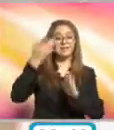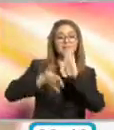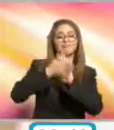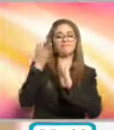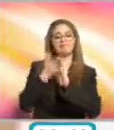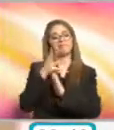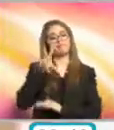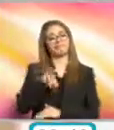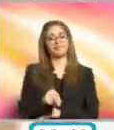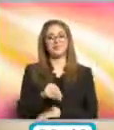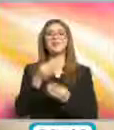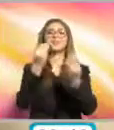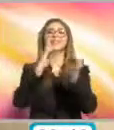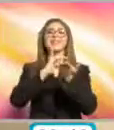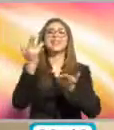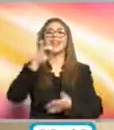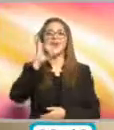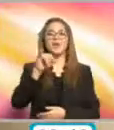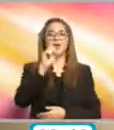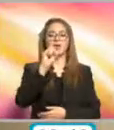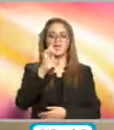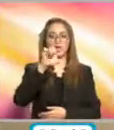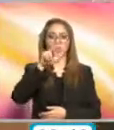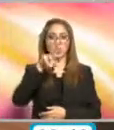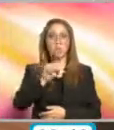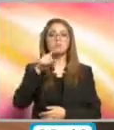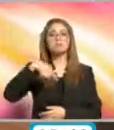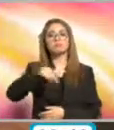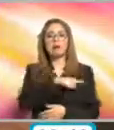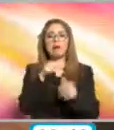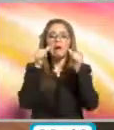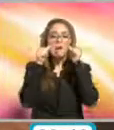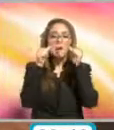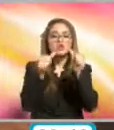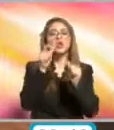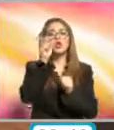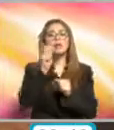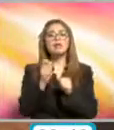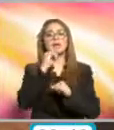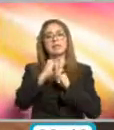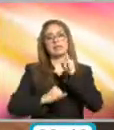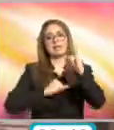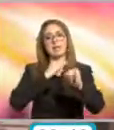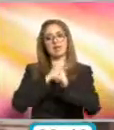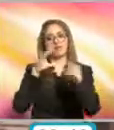José Luis, muchas gracias. No, gracias a ustedes. Por mantenernos al día en materia internacional. Yo quiero recordarles que usted hoy